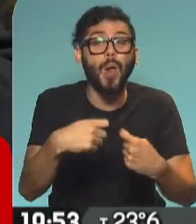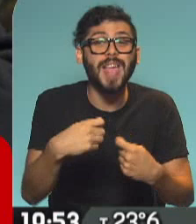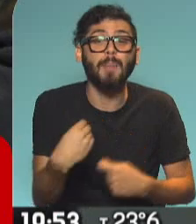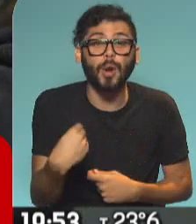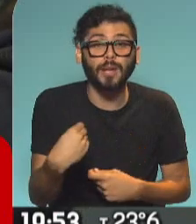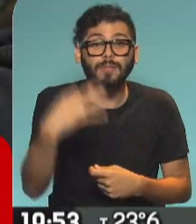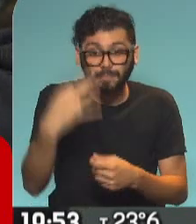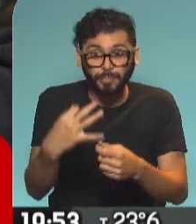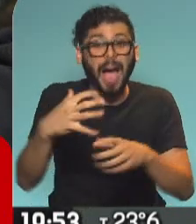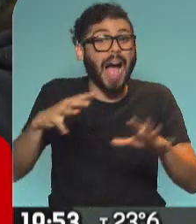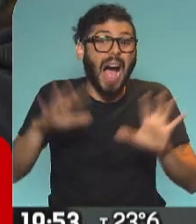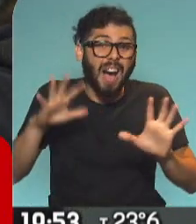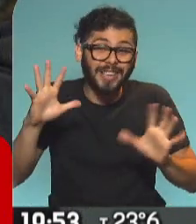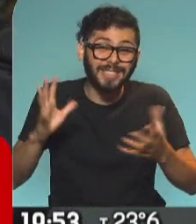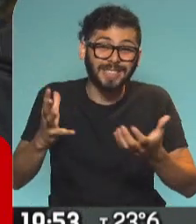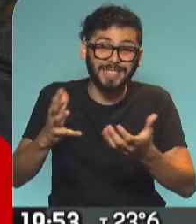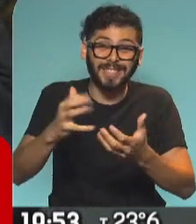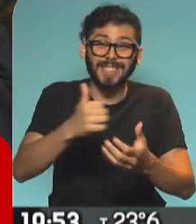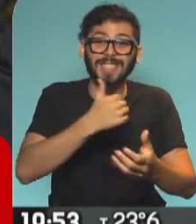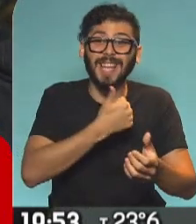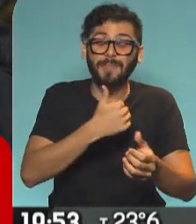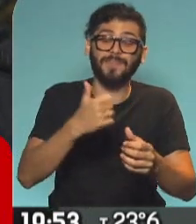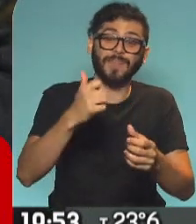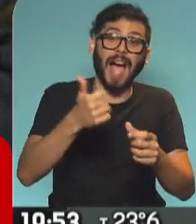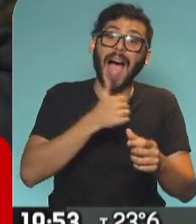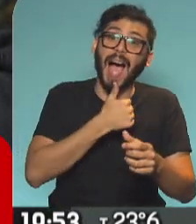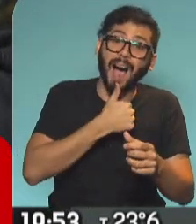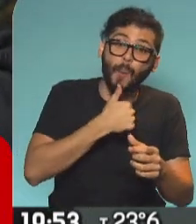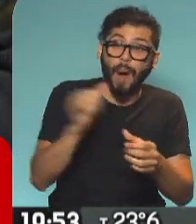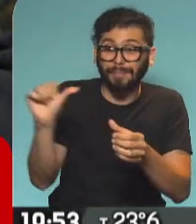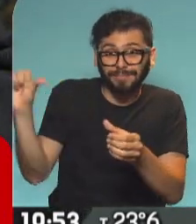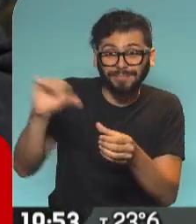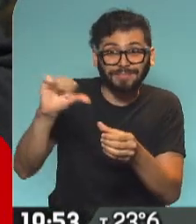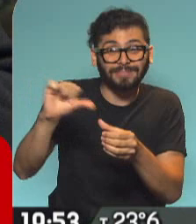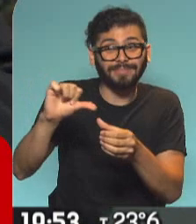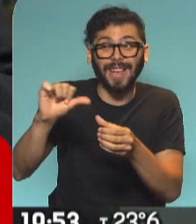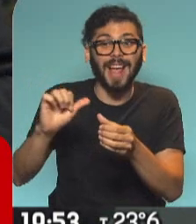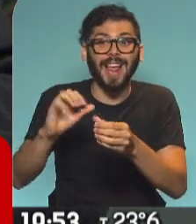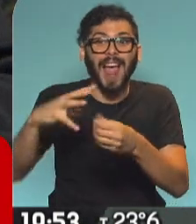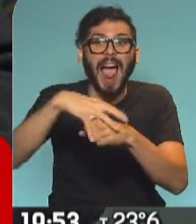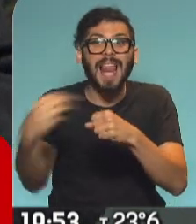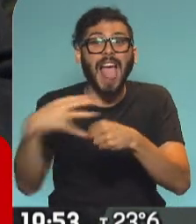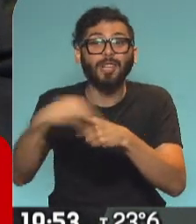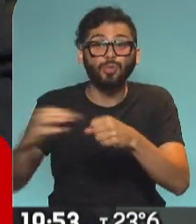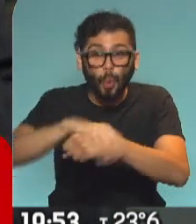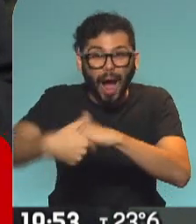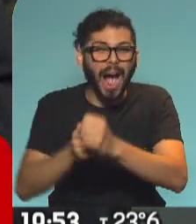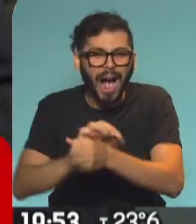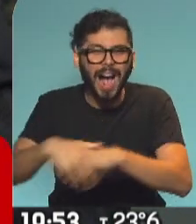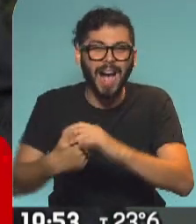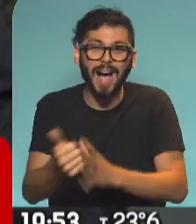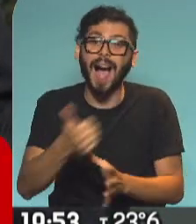lo usan para lavar a veces mezclado con agua, lo usan para lavar la lechuga. ¿Sí? Cuando irrigan con agua, a veces